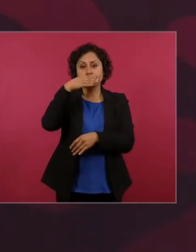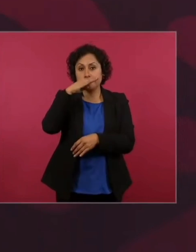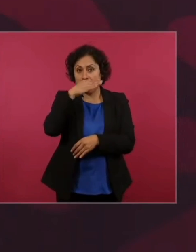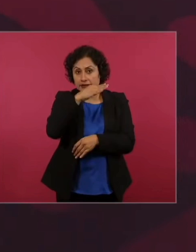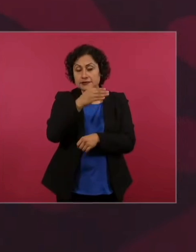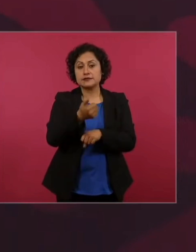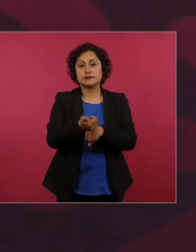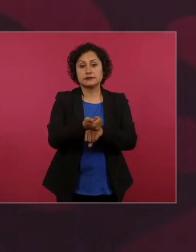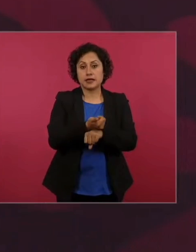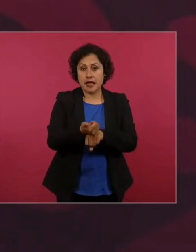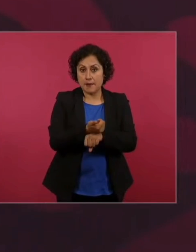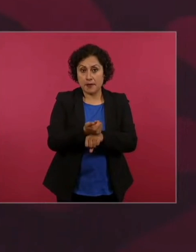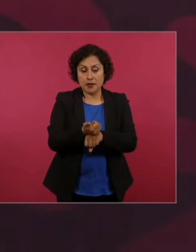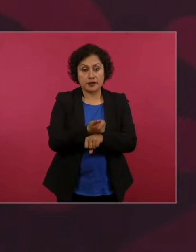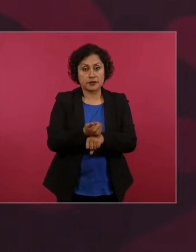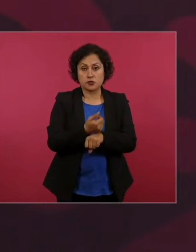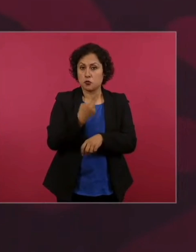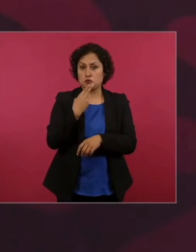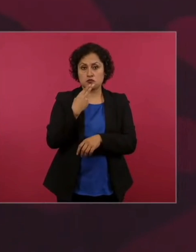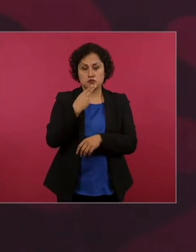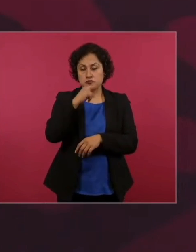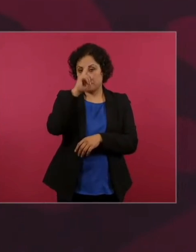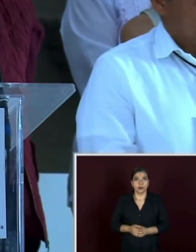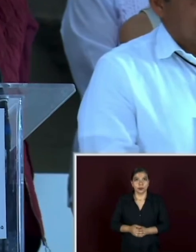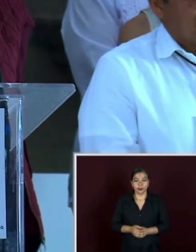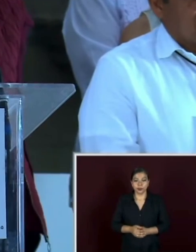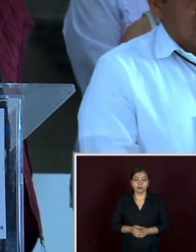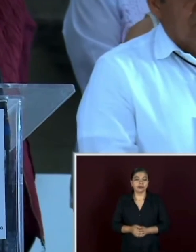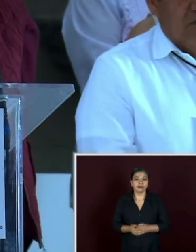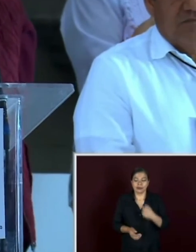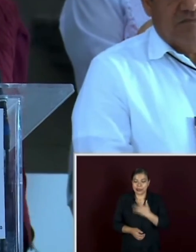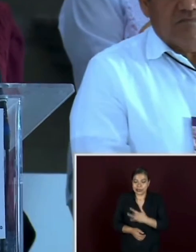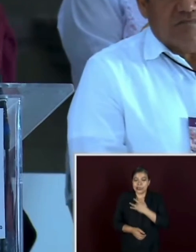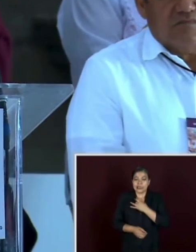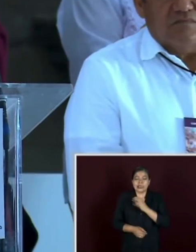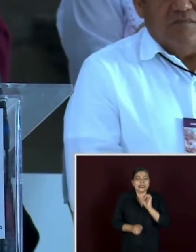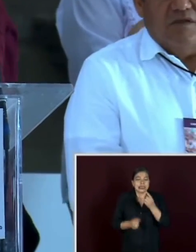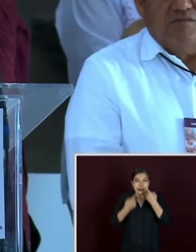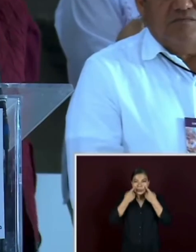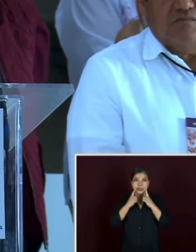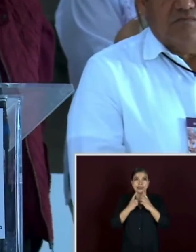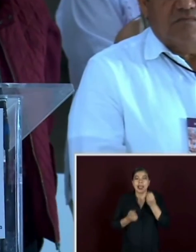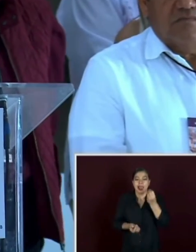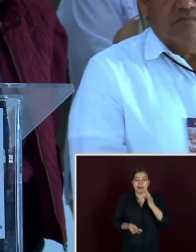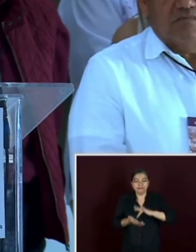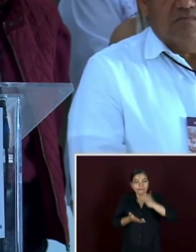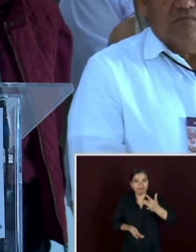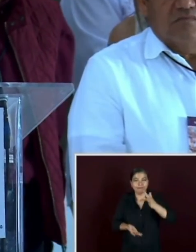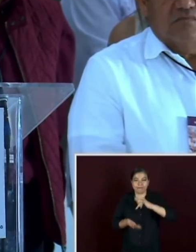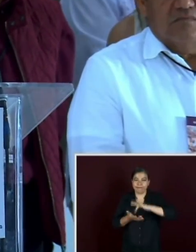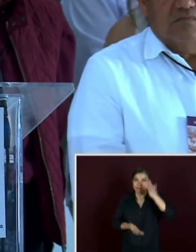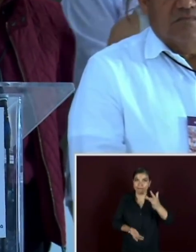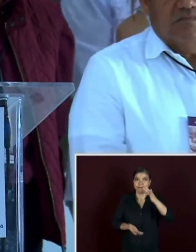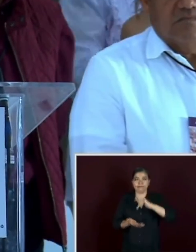las representa López Obrador, adecuado a estas épocas y con una candidata que ya gobernó la ciudad más